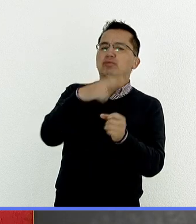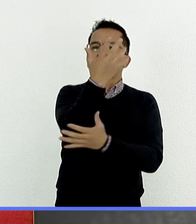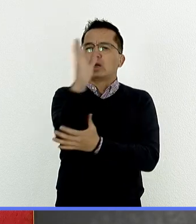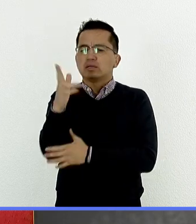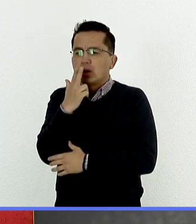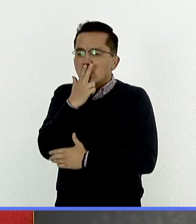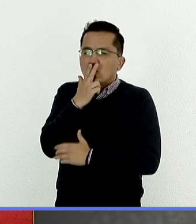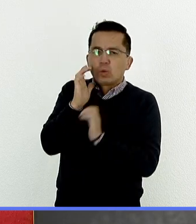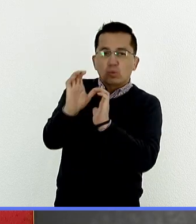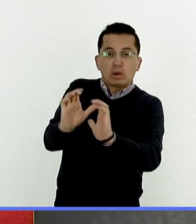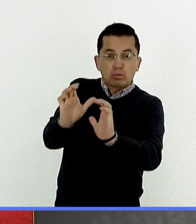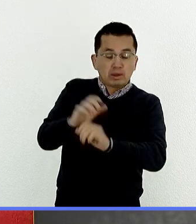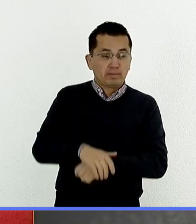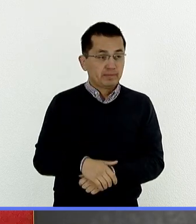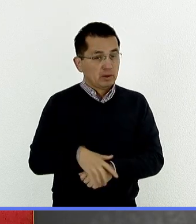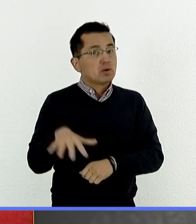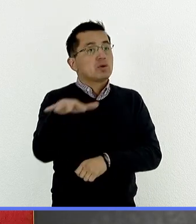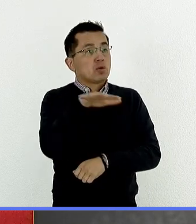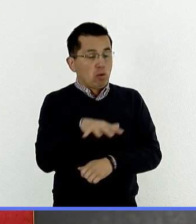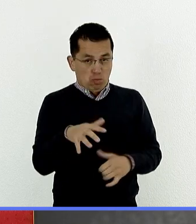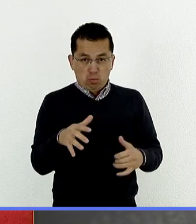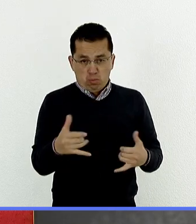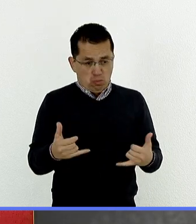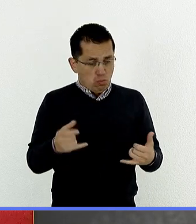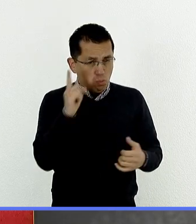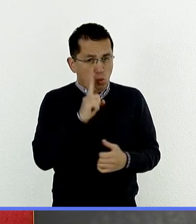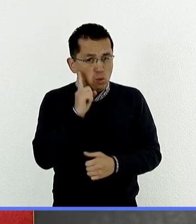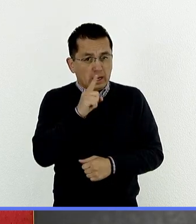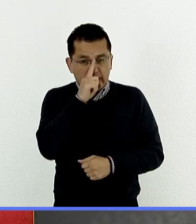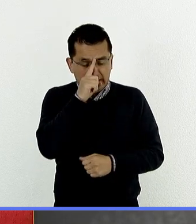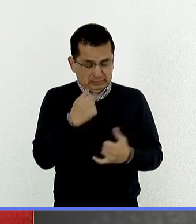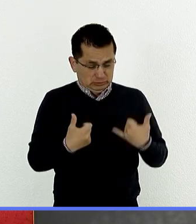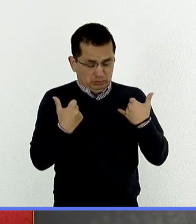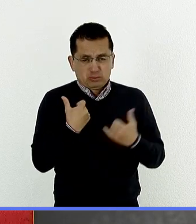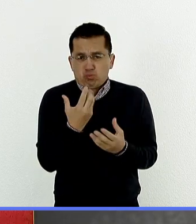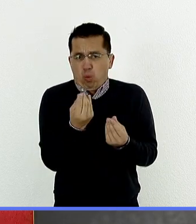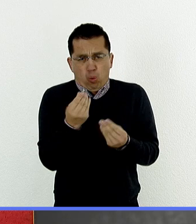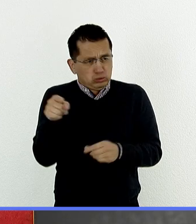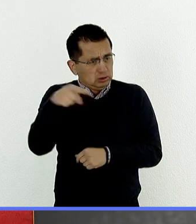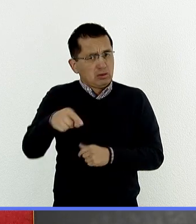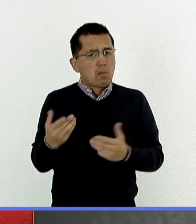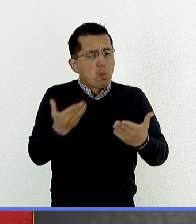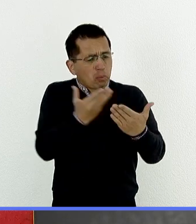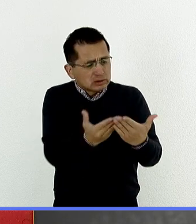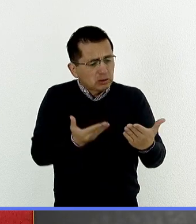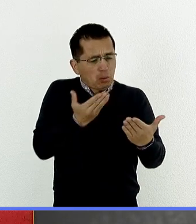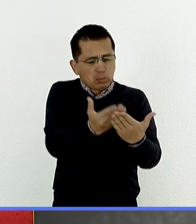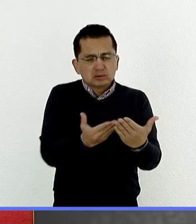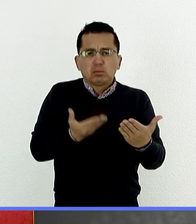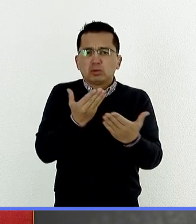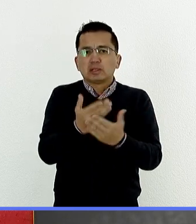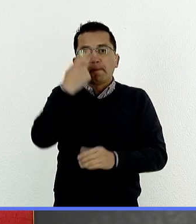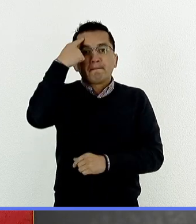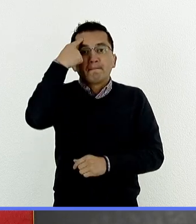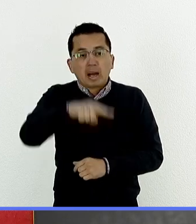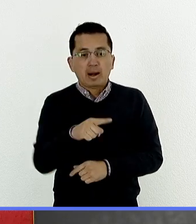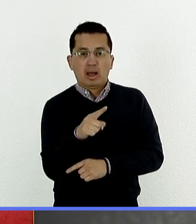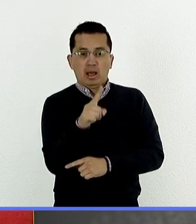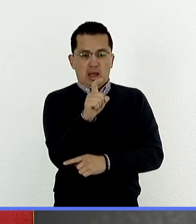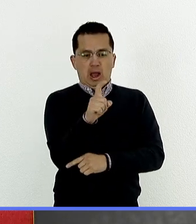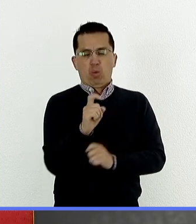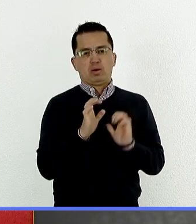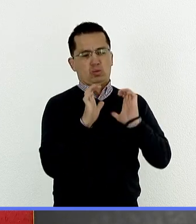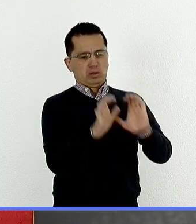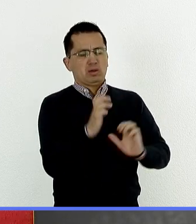presentaron sus trabajos de Cómo buscar de mejorar la calidad del agua tanto del agua que se bebe como del agua